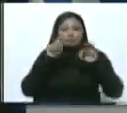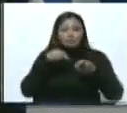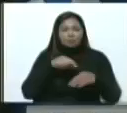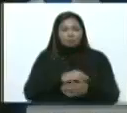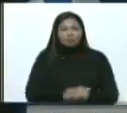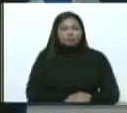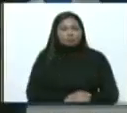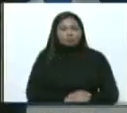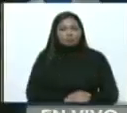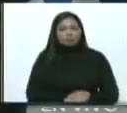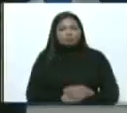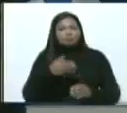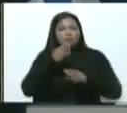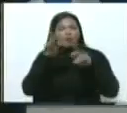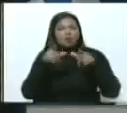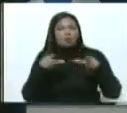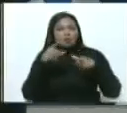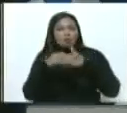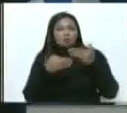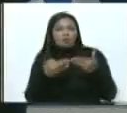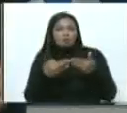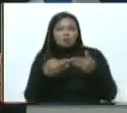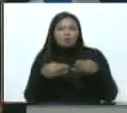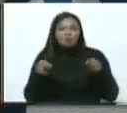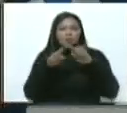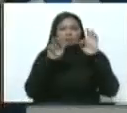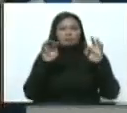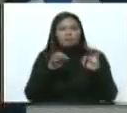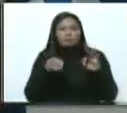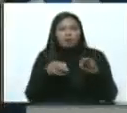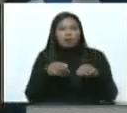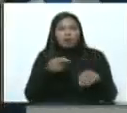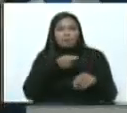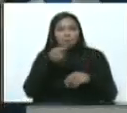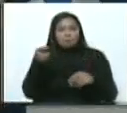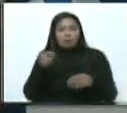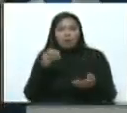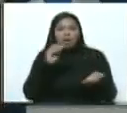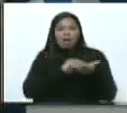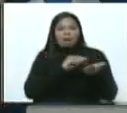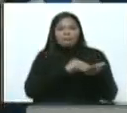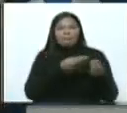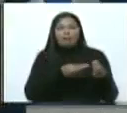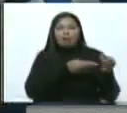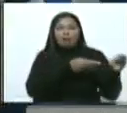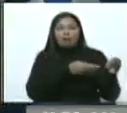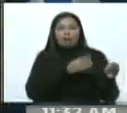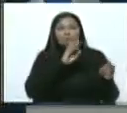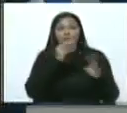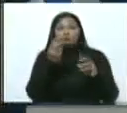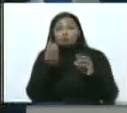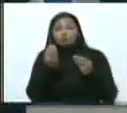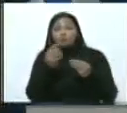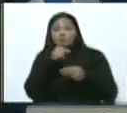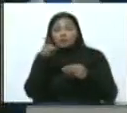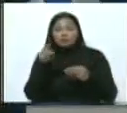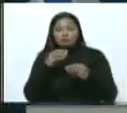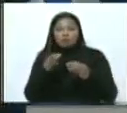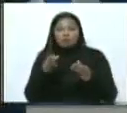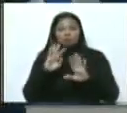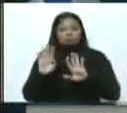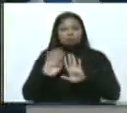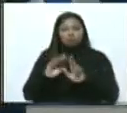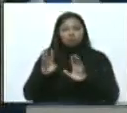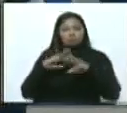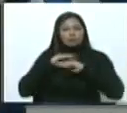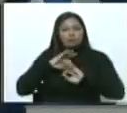alcabalas. No, yo voy a mojar a este guardia, a este policía. Muchos de ellos no se han dejado sobornar y han entregado a estos